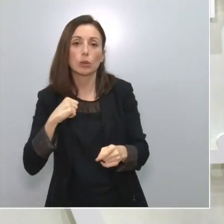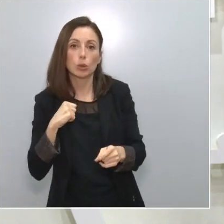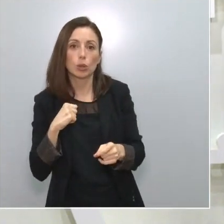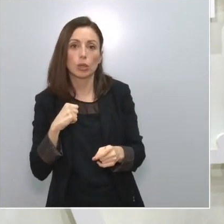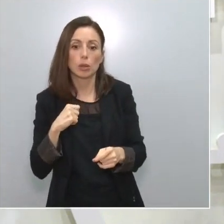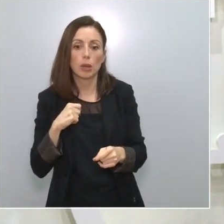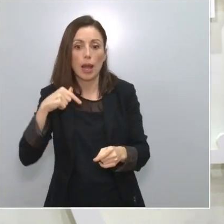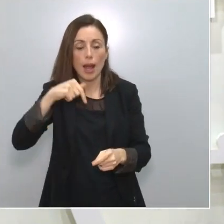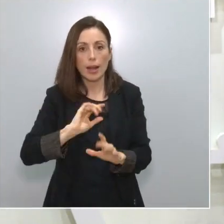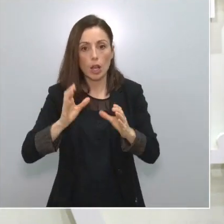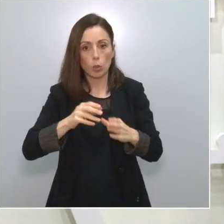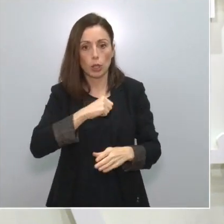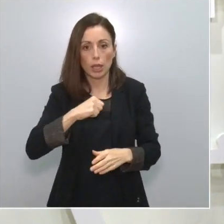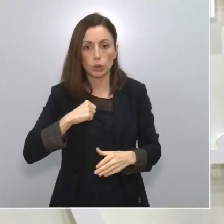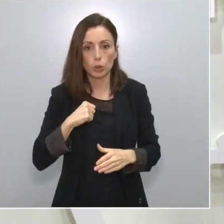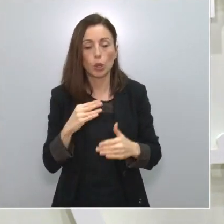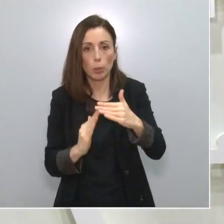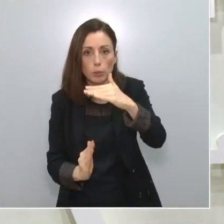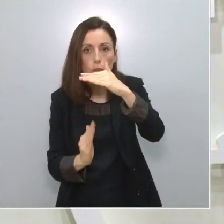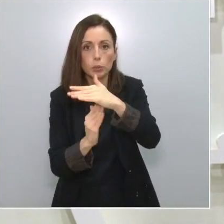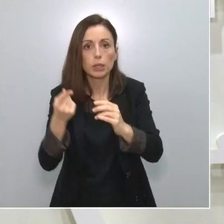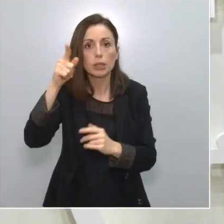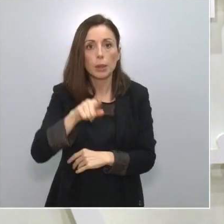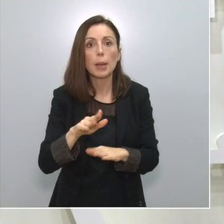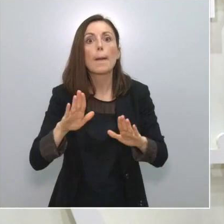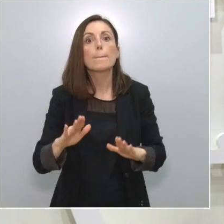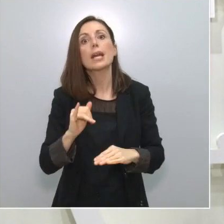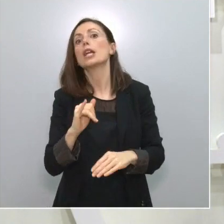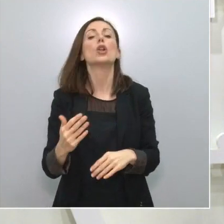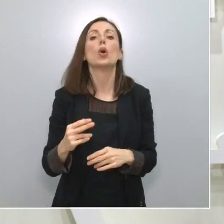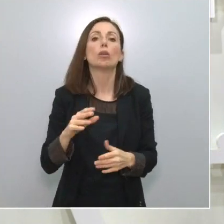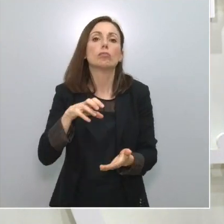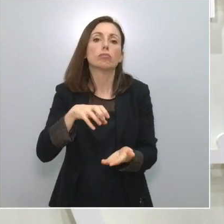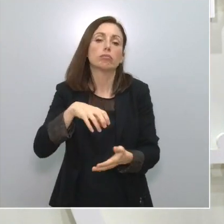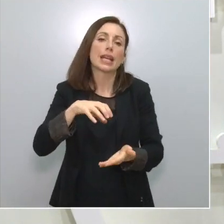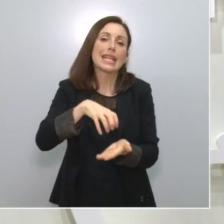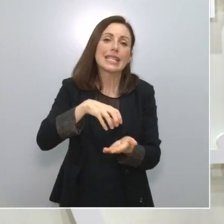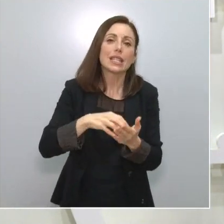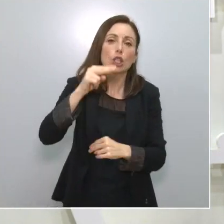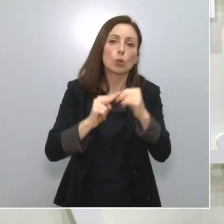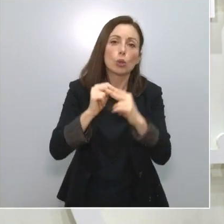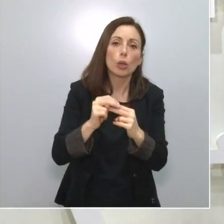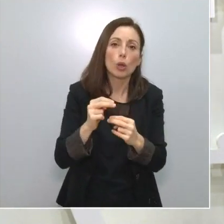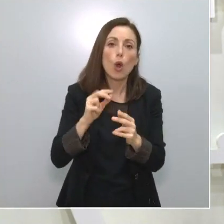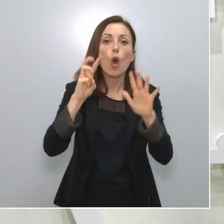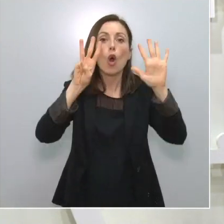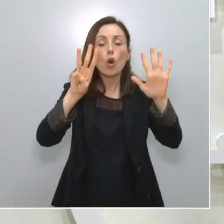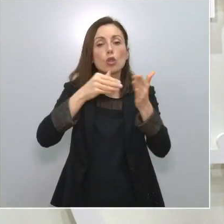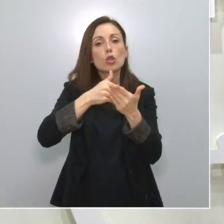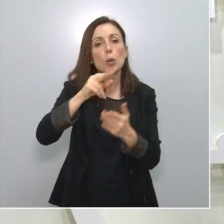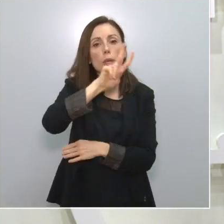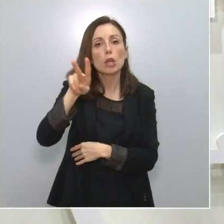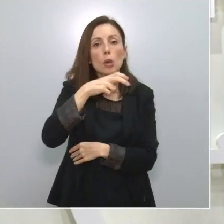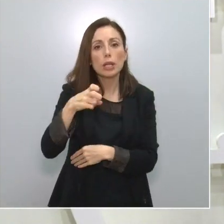la comunidad autónoma. Pero es que desde el Instituto de Fomento se han aprobado ya y se están tramitando 8 millones de euros en